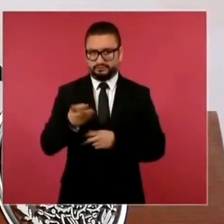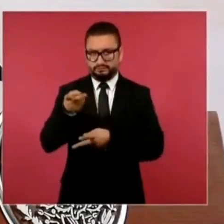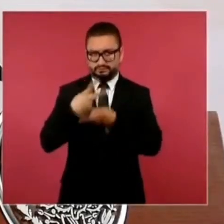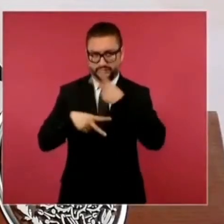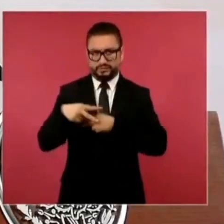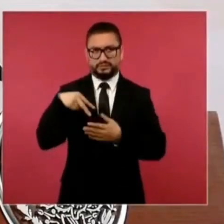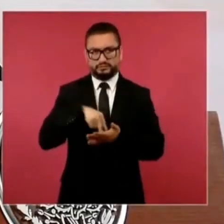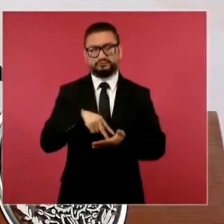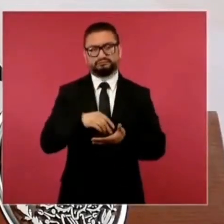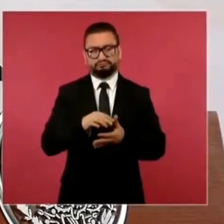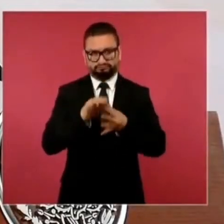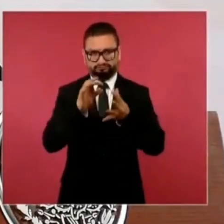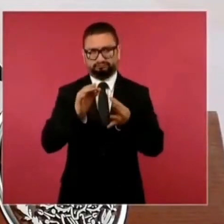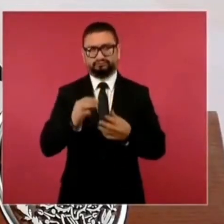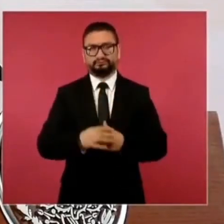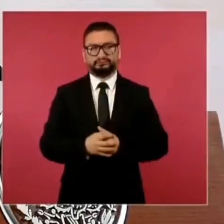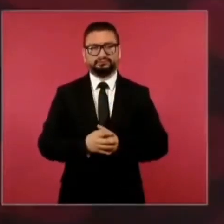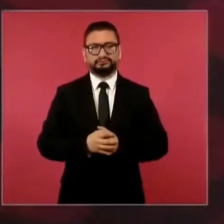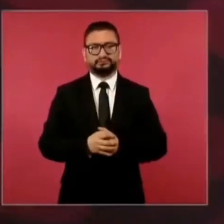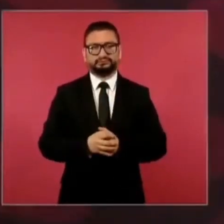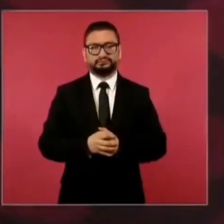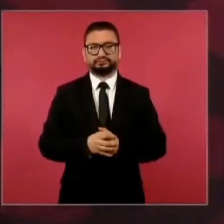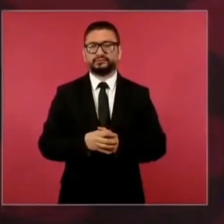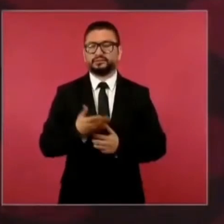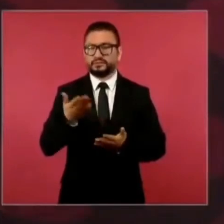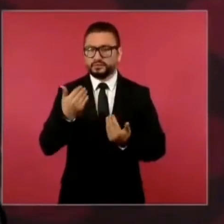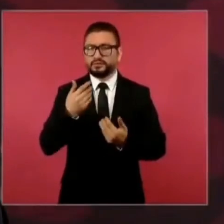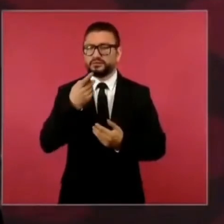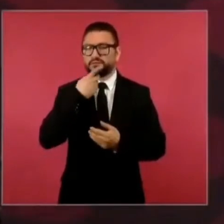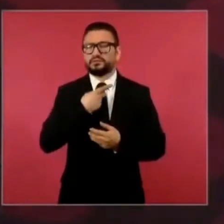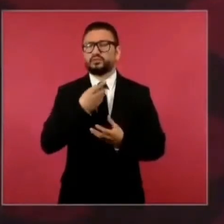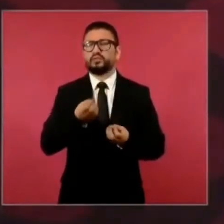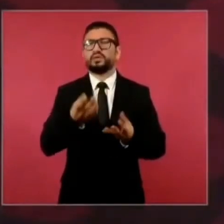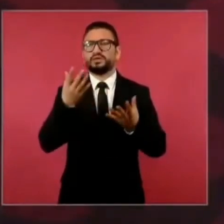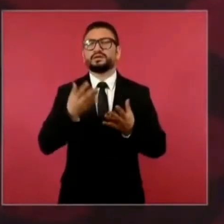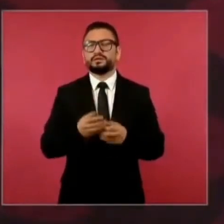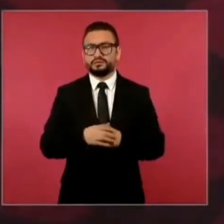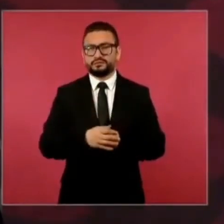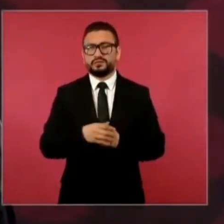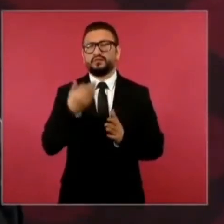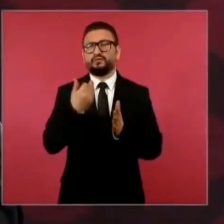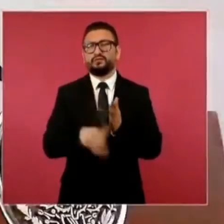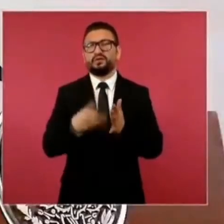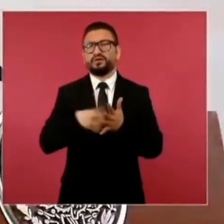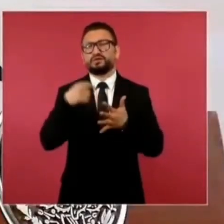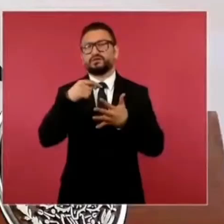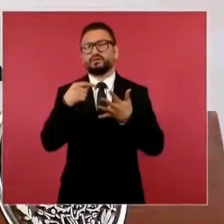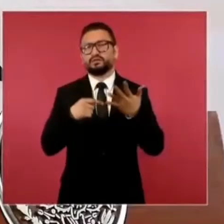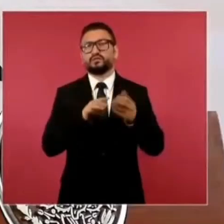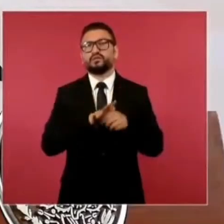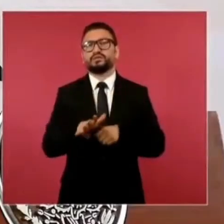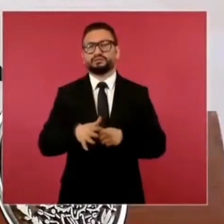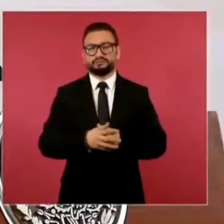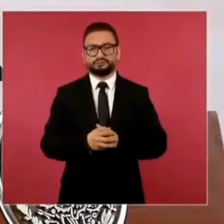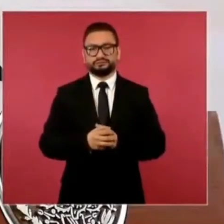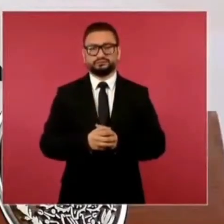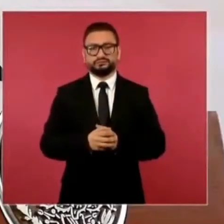venga y nos diga cuántos están pendientes.